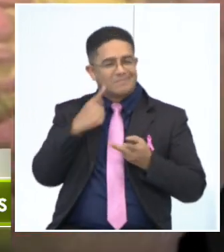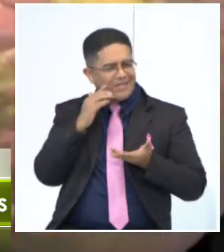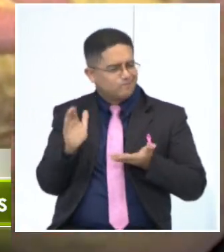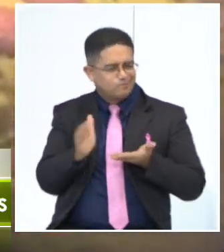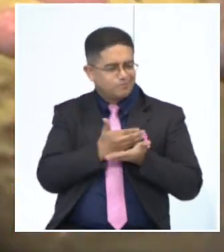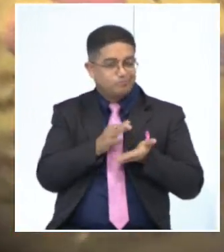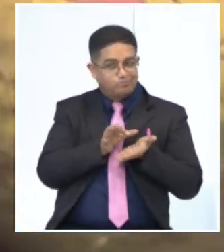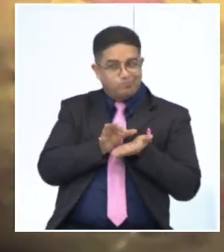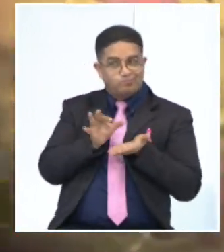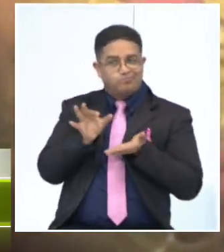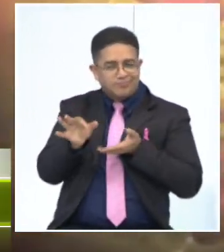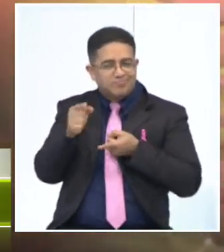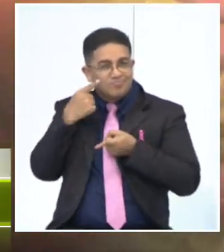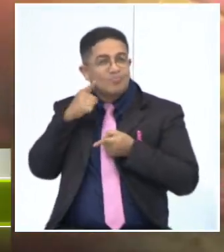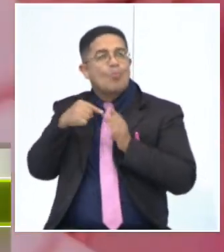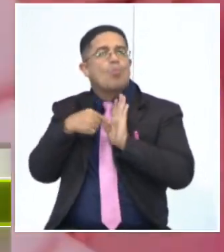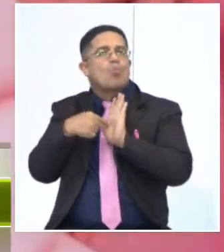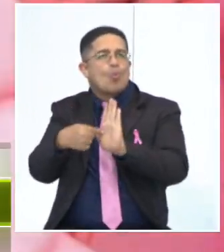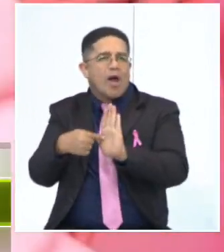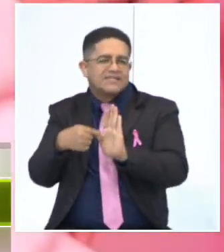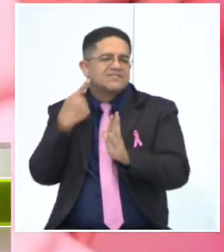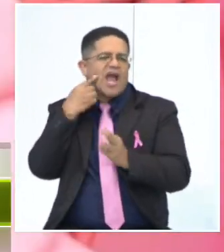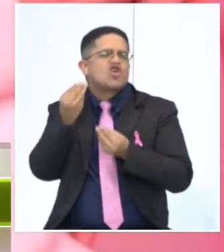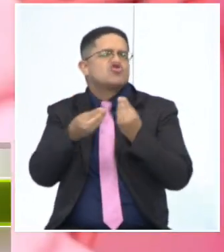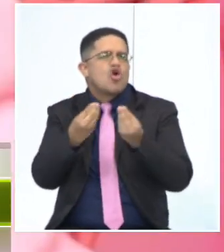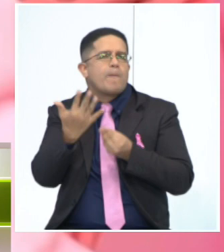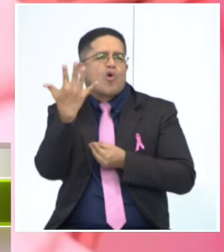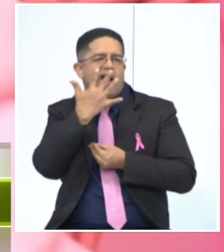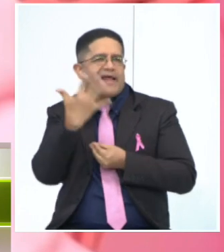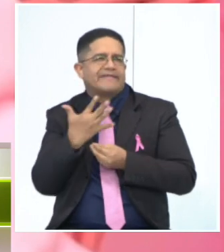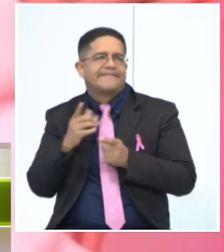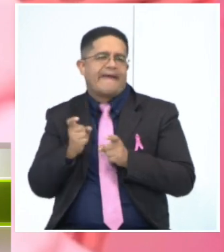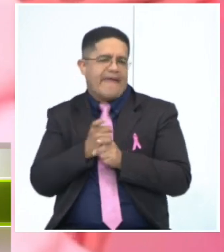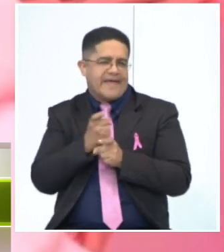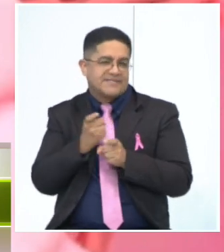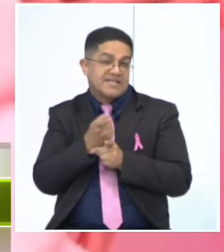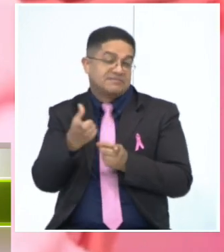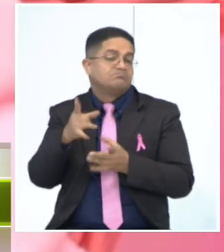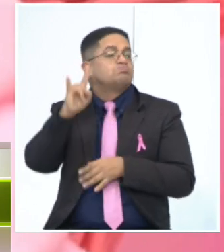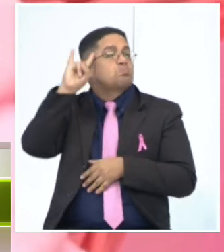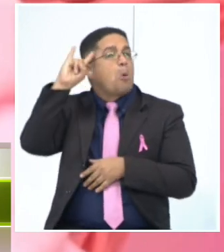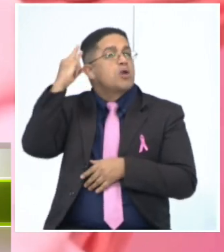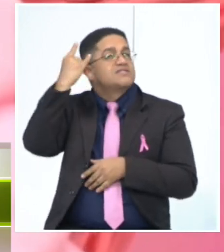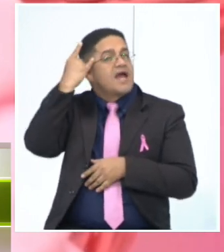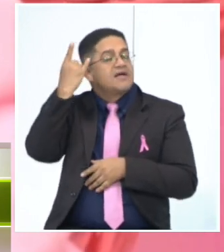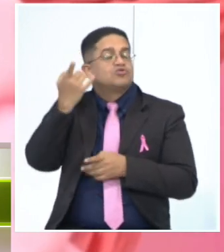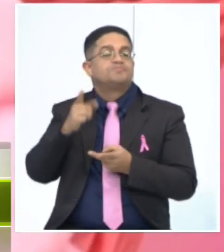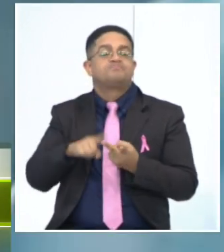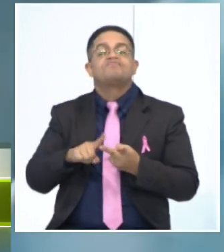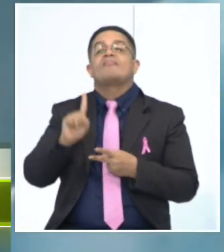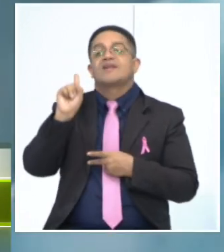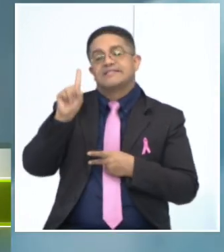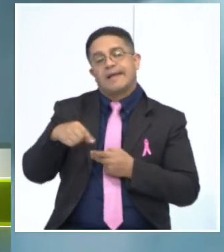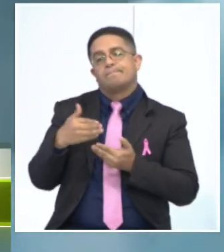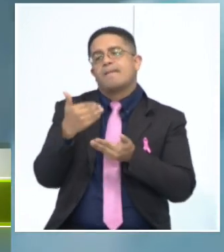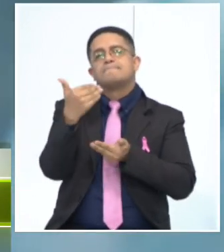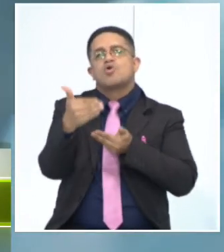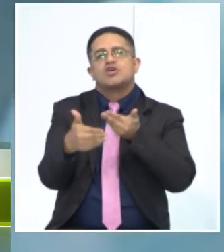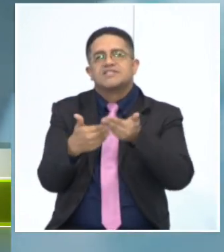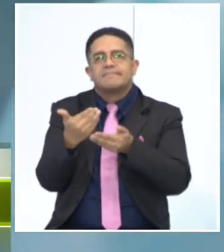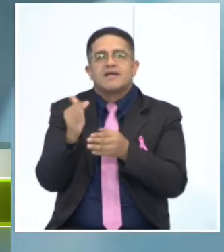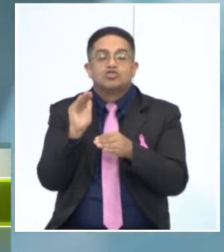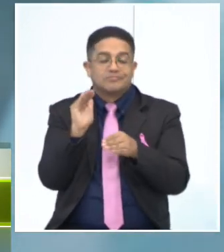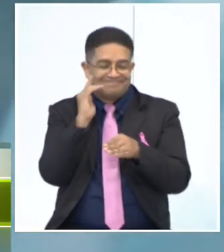una evaluación precisa de la etapa y características de la enfermedad. En casos selectos, existe un procedimiento que preserva